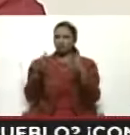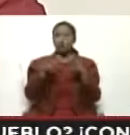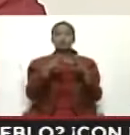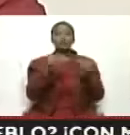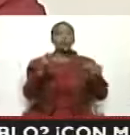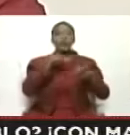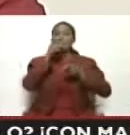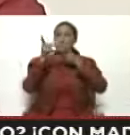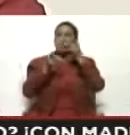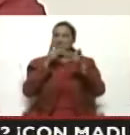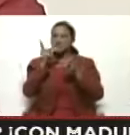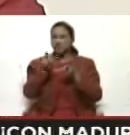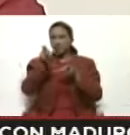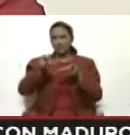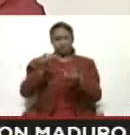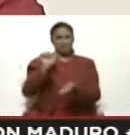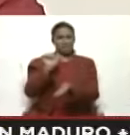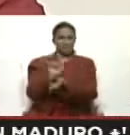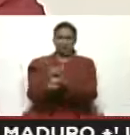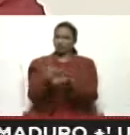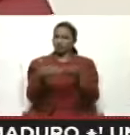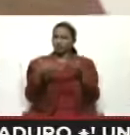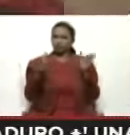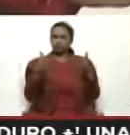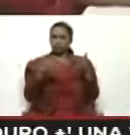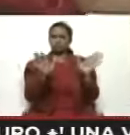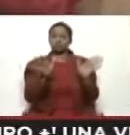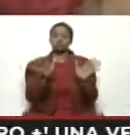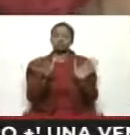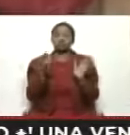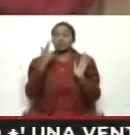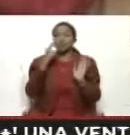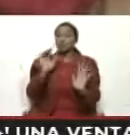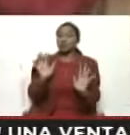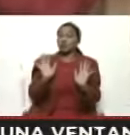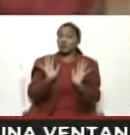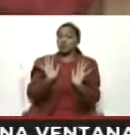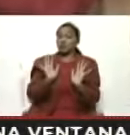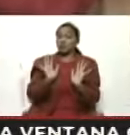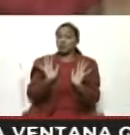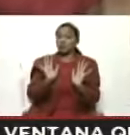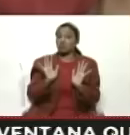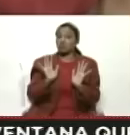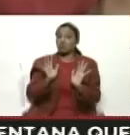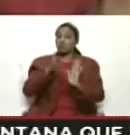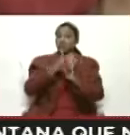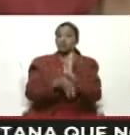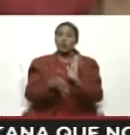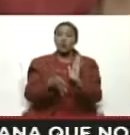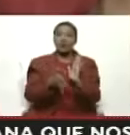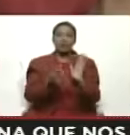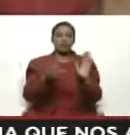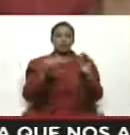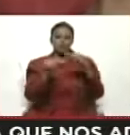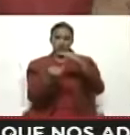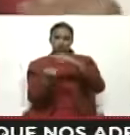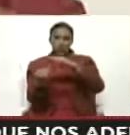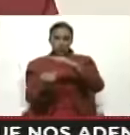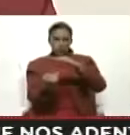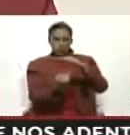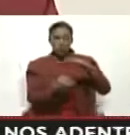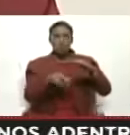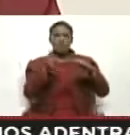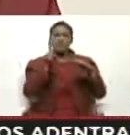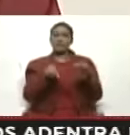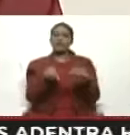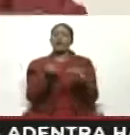ellos, perseguidos políticos. Es el desconocimiento de todas las instituciones. Es volver